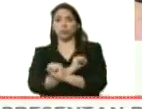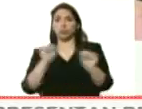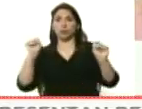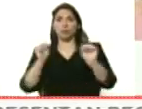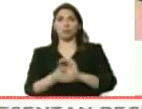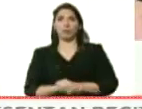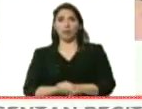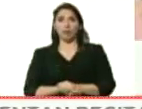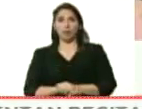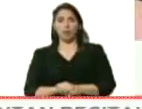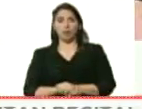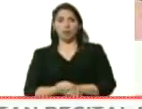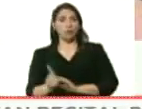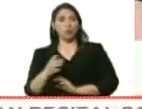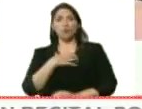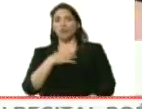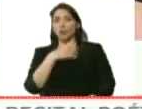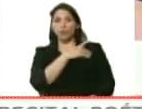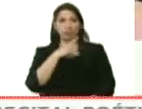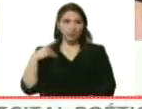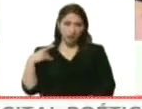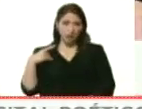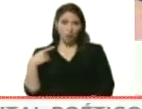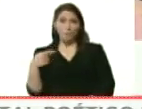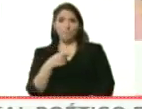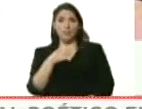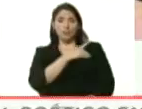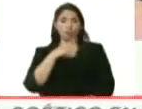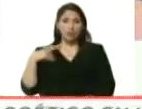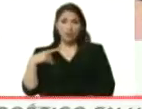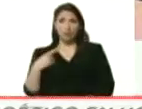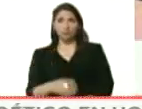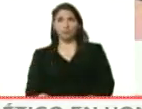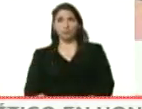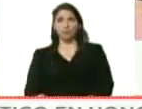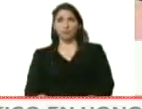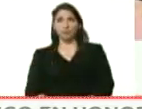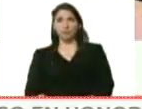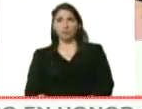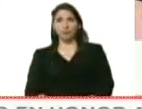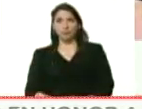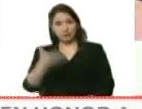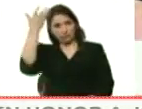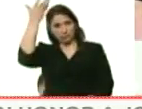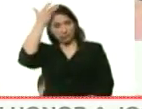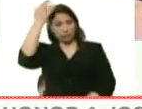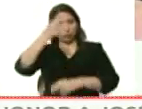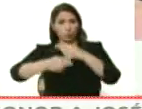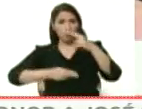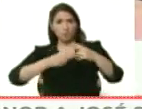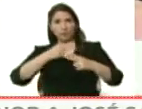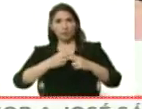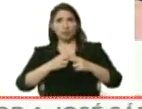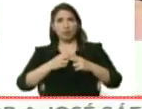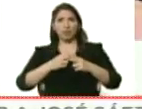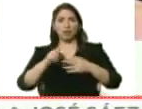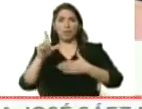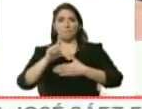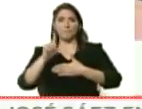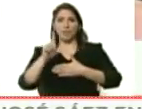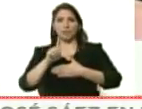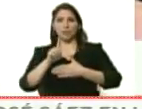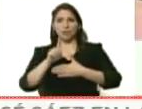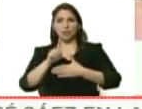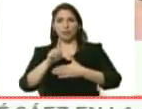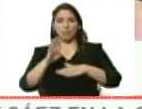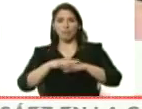no me atrevo a desearlo, y menos deseo aún una monarquía universal de América,